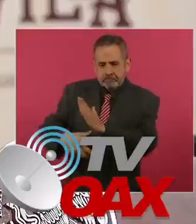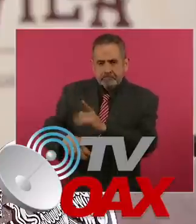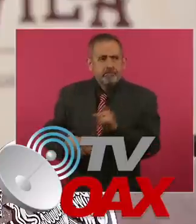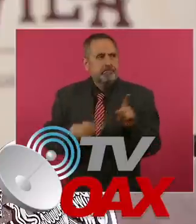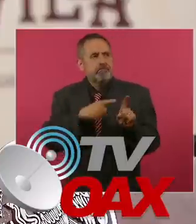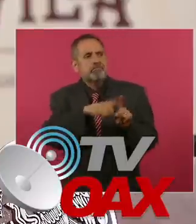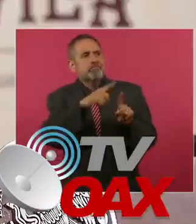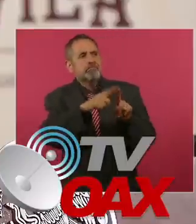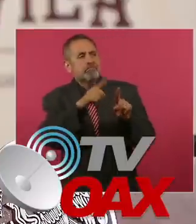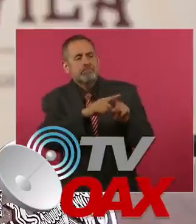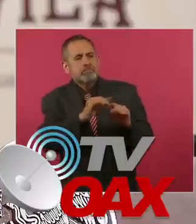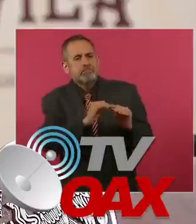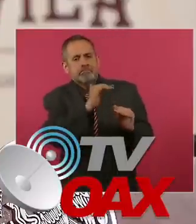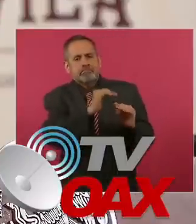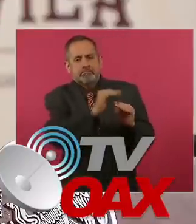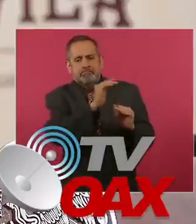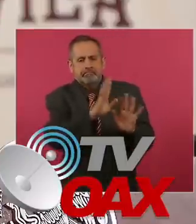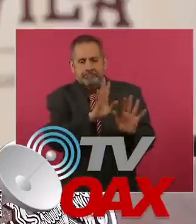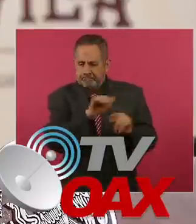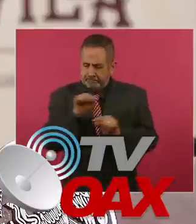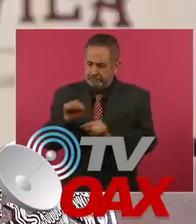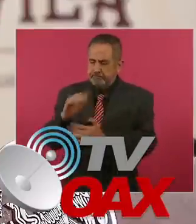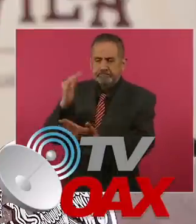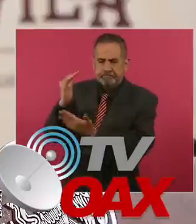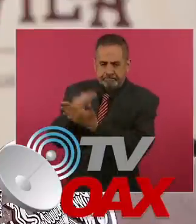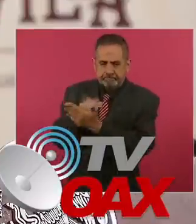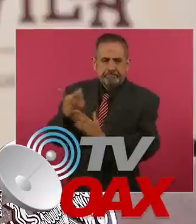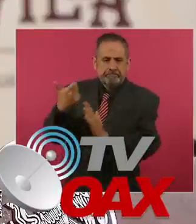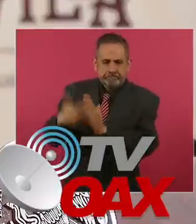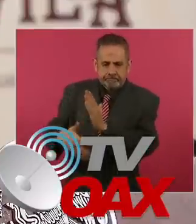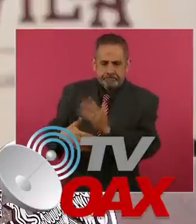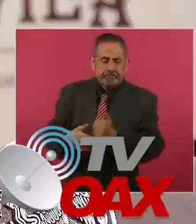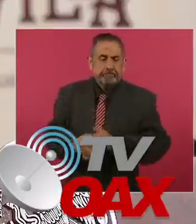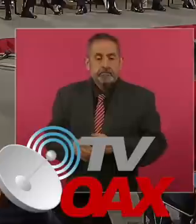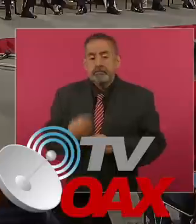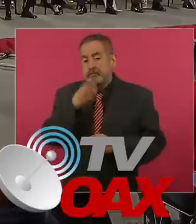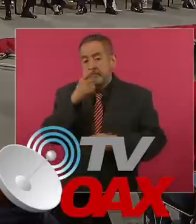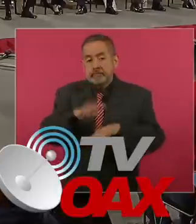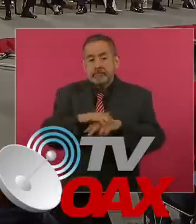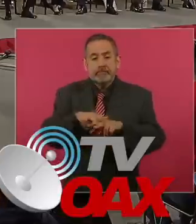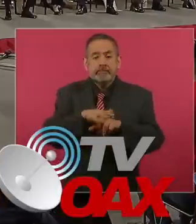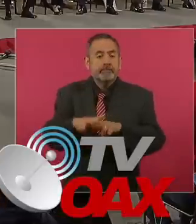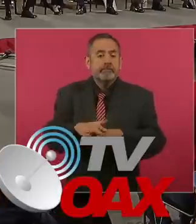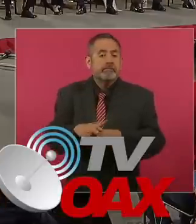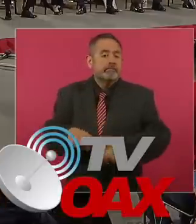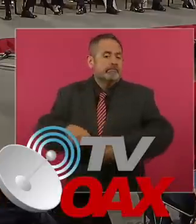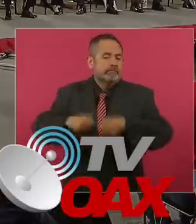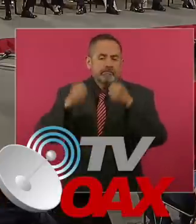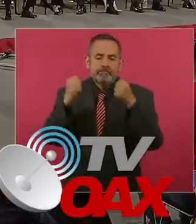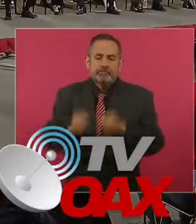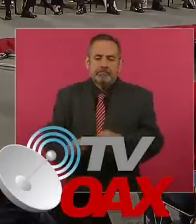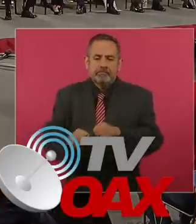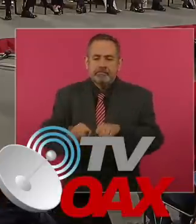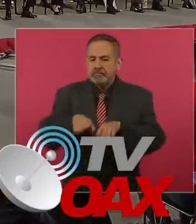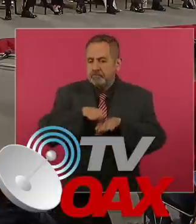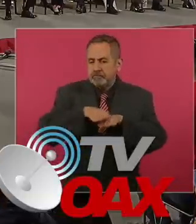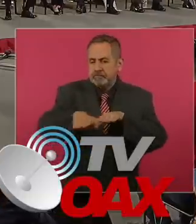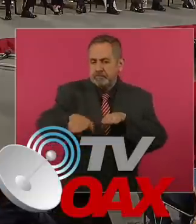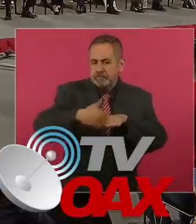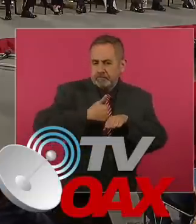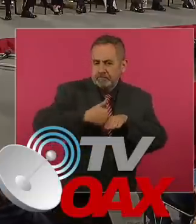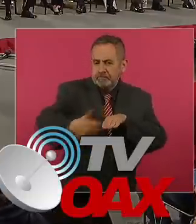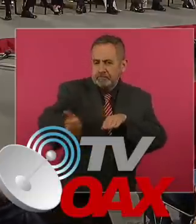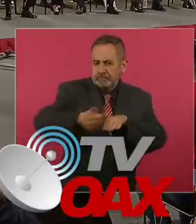México. Y también es muy importante mencionar que el tren, pues, es muy seguro, y todos los usuarios que pasen y que